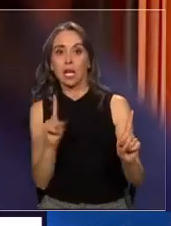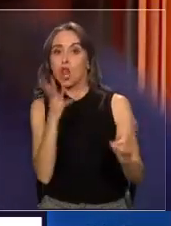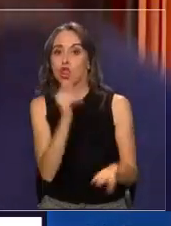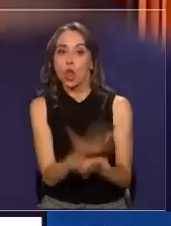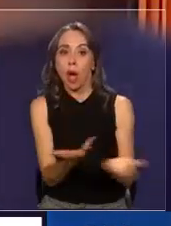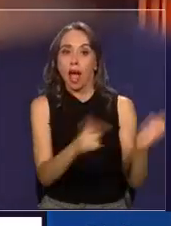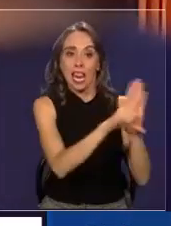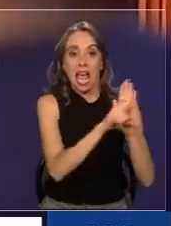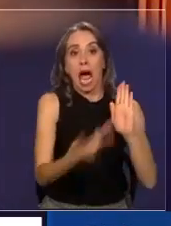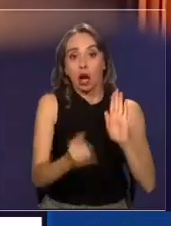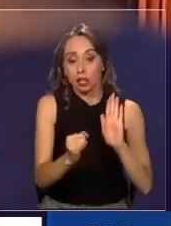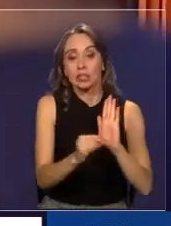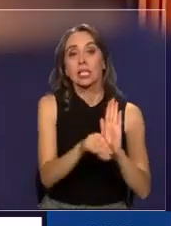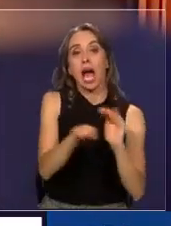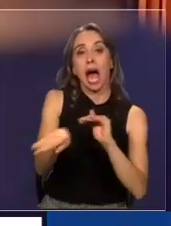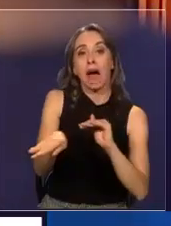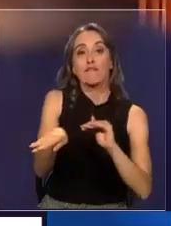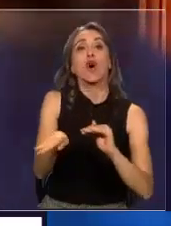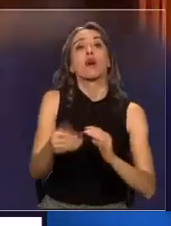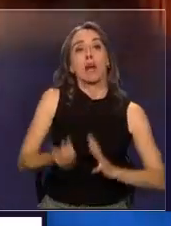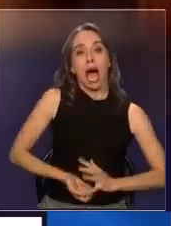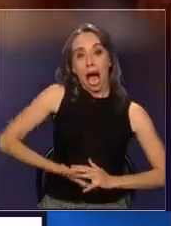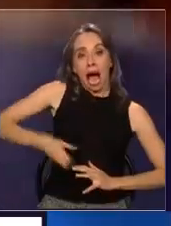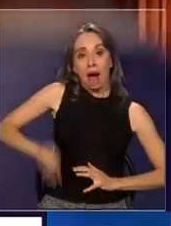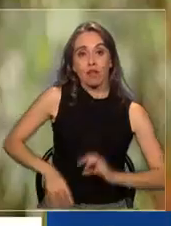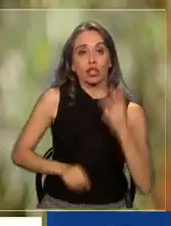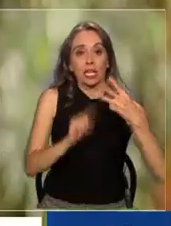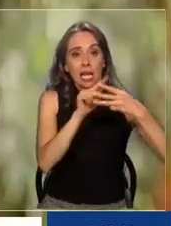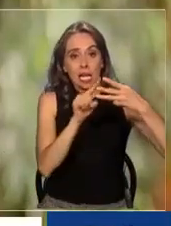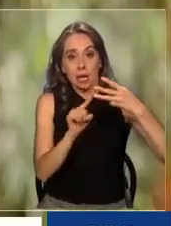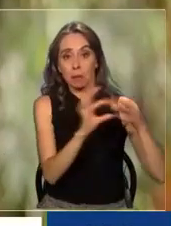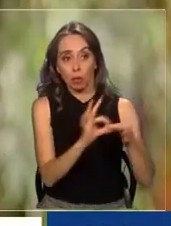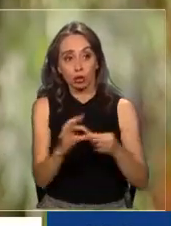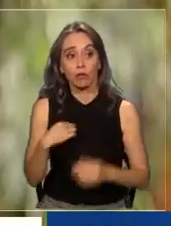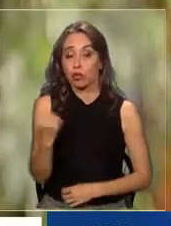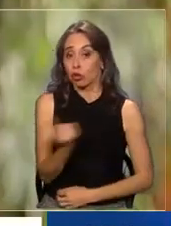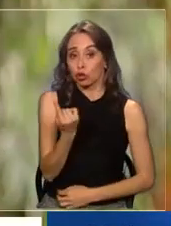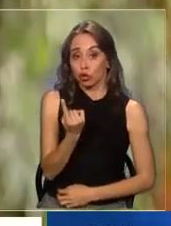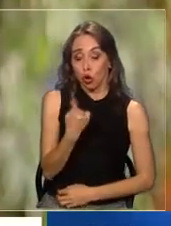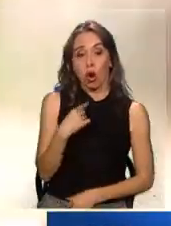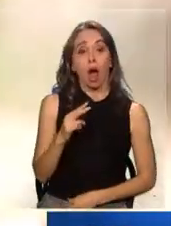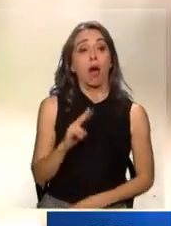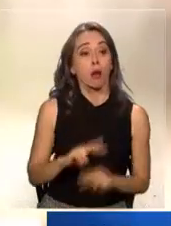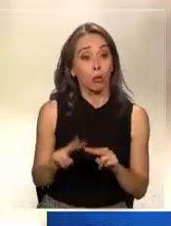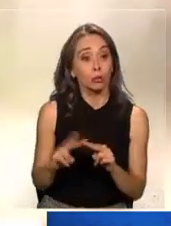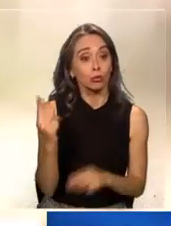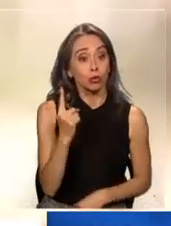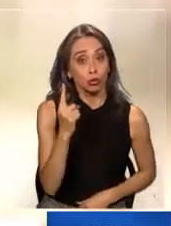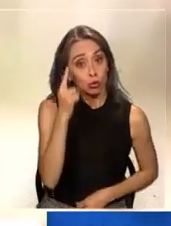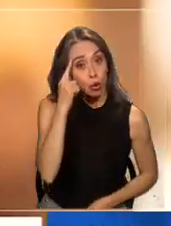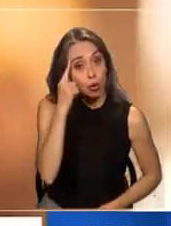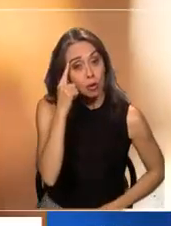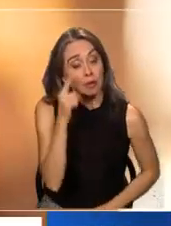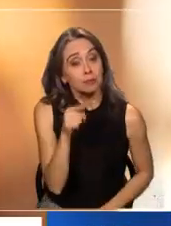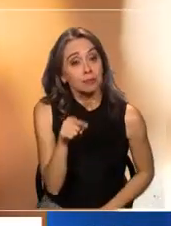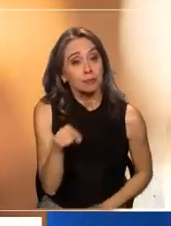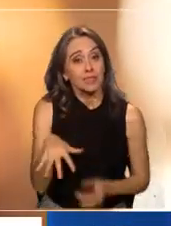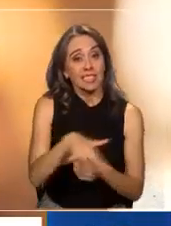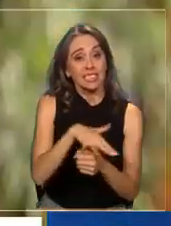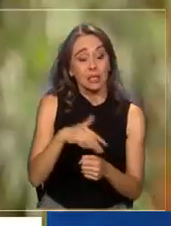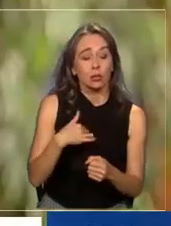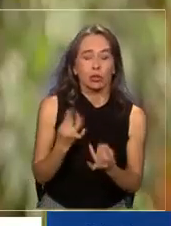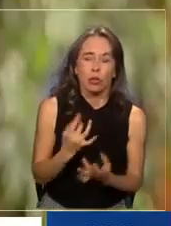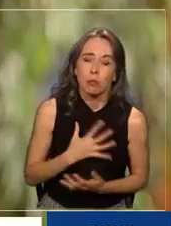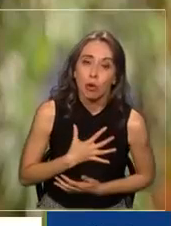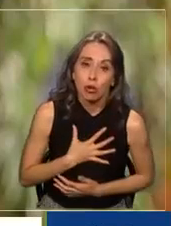por ejemplo, ahora que avala el aborto de las 3 causales. Lo hice sola. El haberlo hecho sola también me puso en una situación de mucho